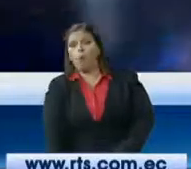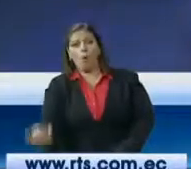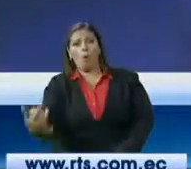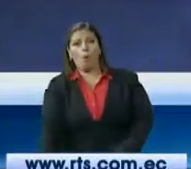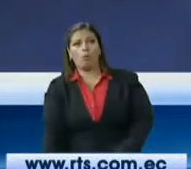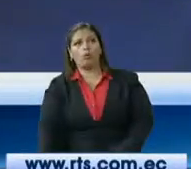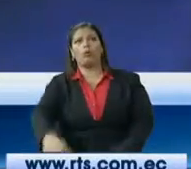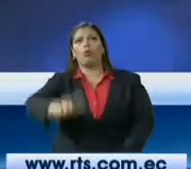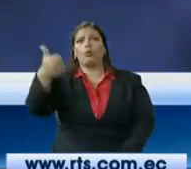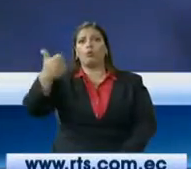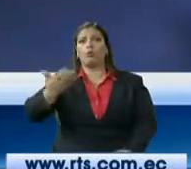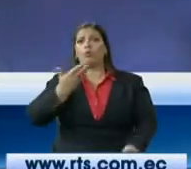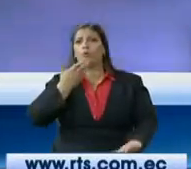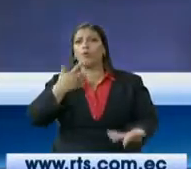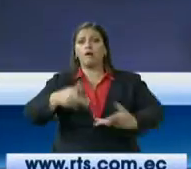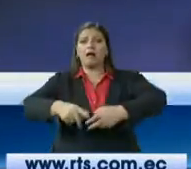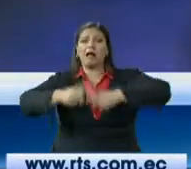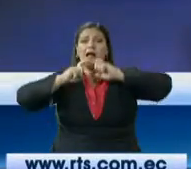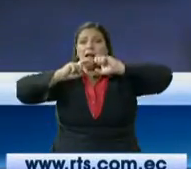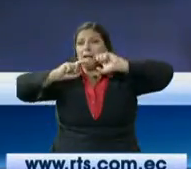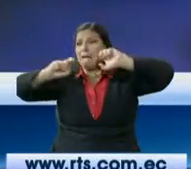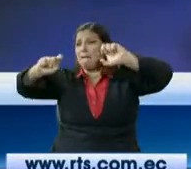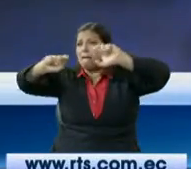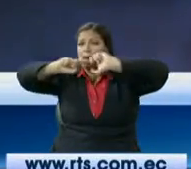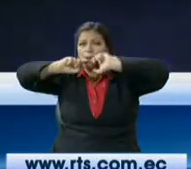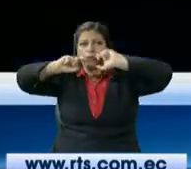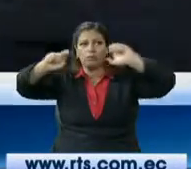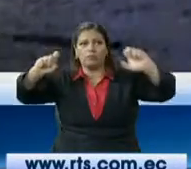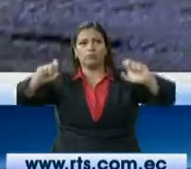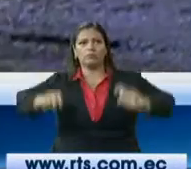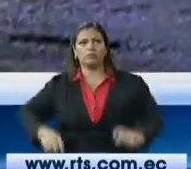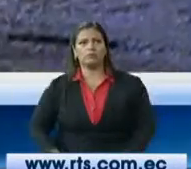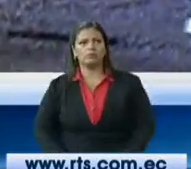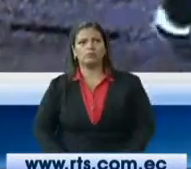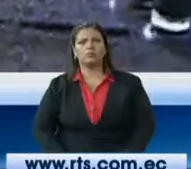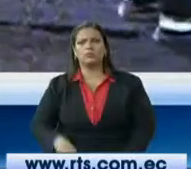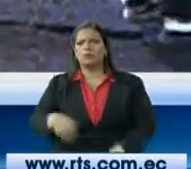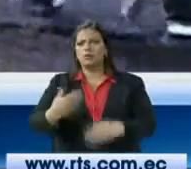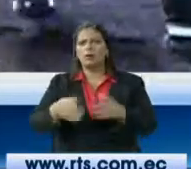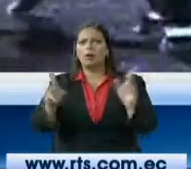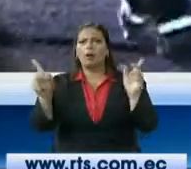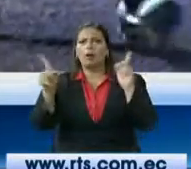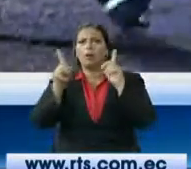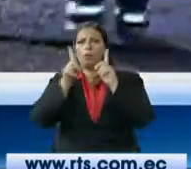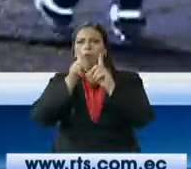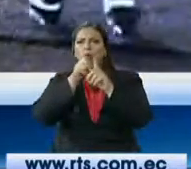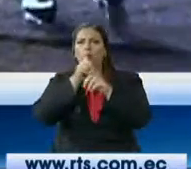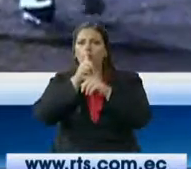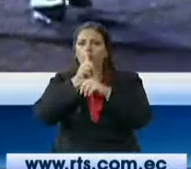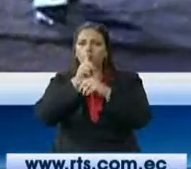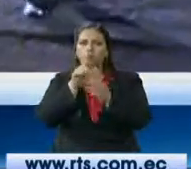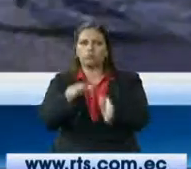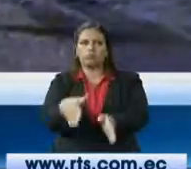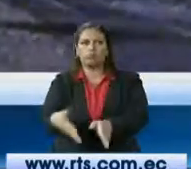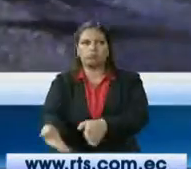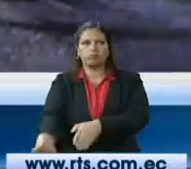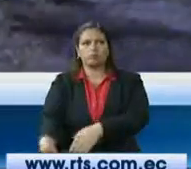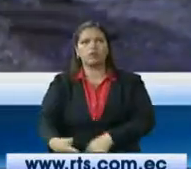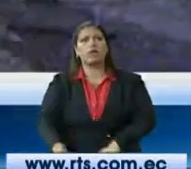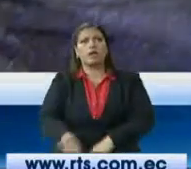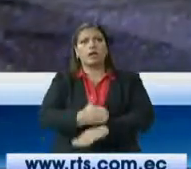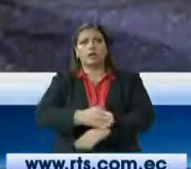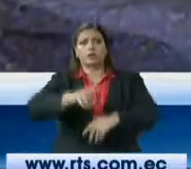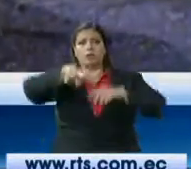y el silencio se apoderó del ambiente. La chica se ha quedado guindada en los alambres y pedía